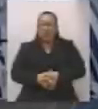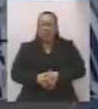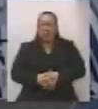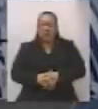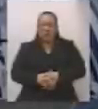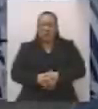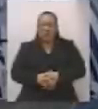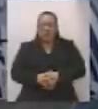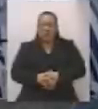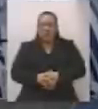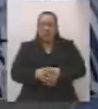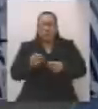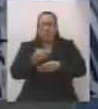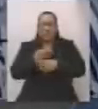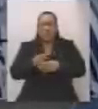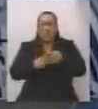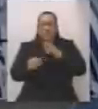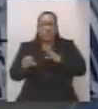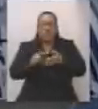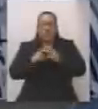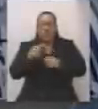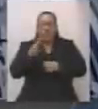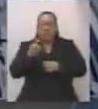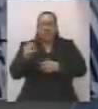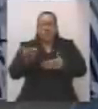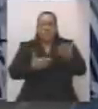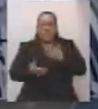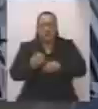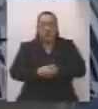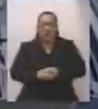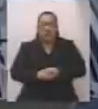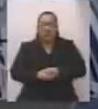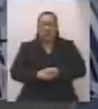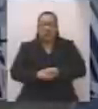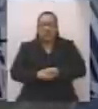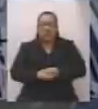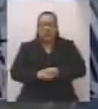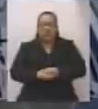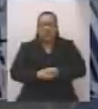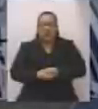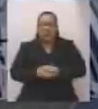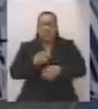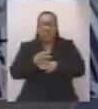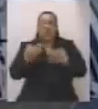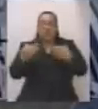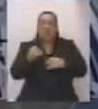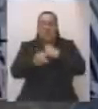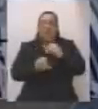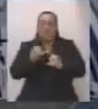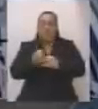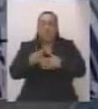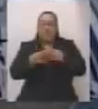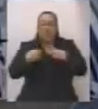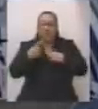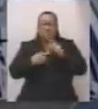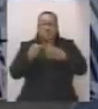ahora vemos muchísimo más comercio de bienes y servicios a través de las fronteras internacionales. También vemos